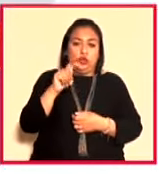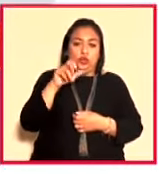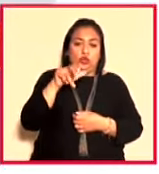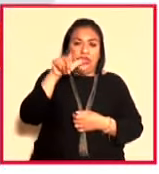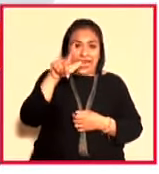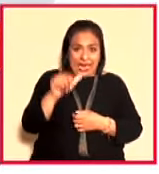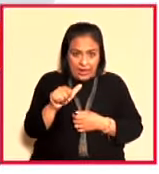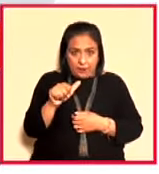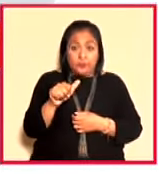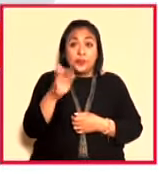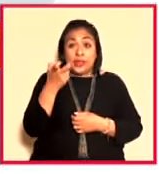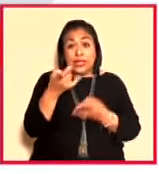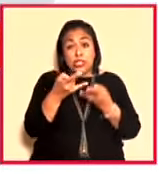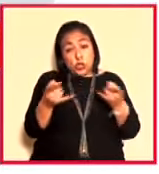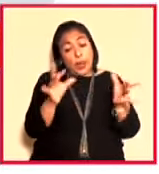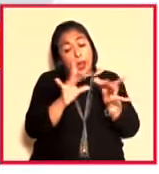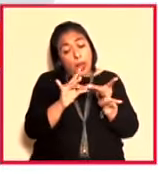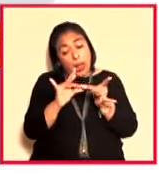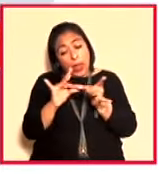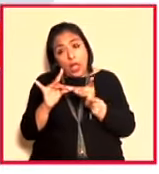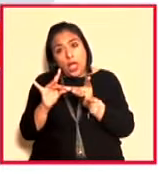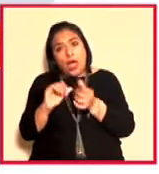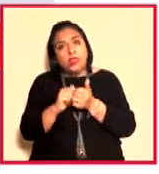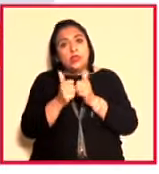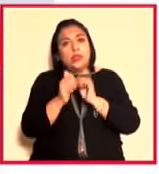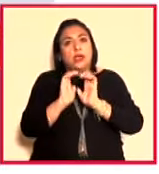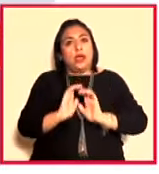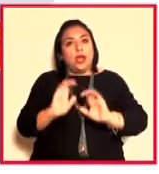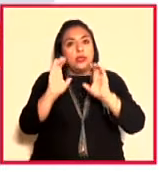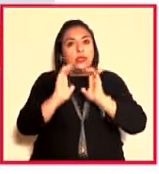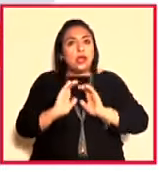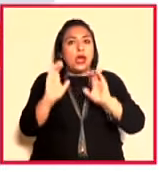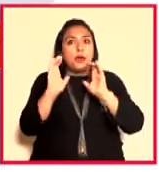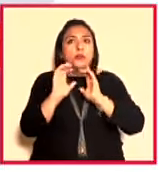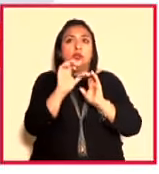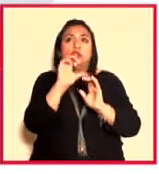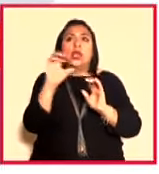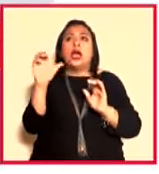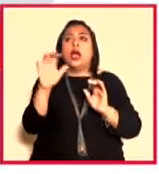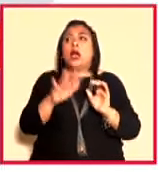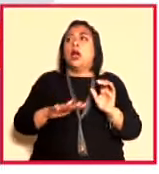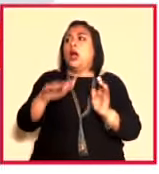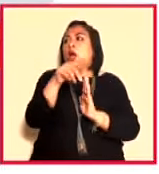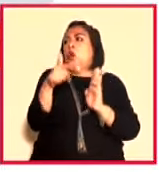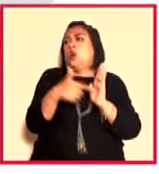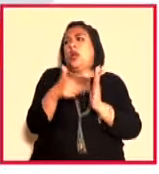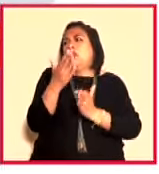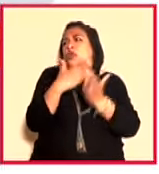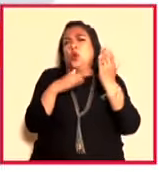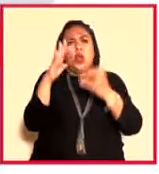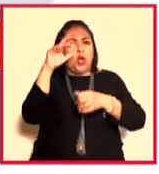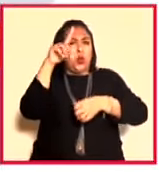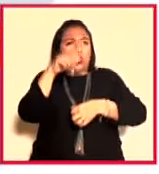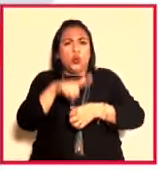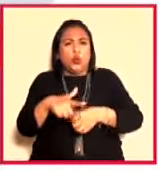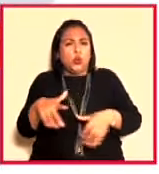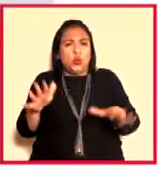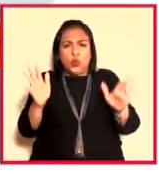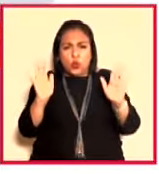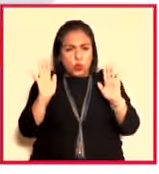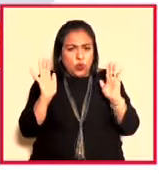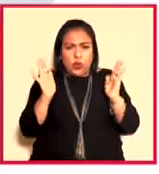la crónica la cantamos, le cantamos al barrio, a toda la cultura, a la cultura, con